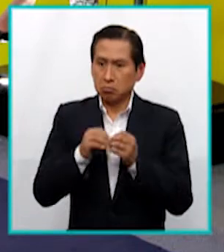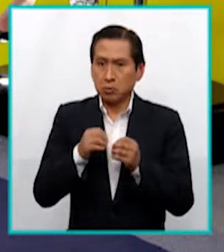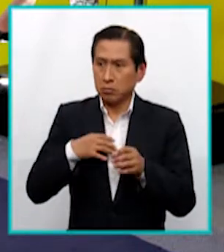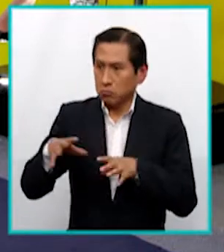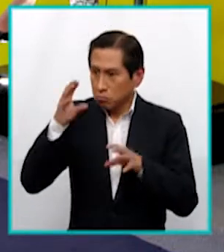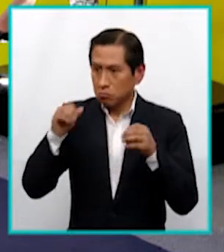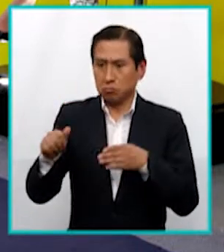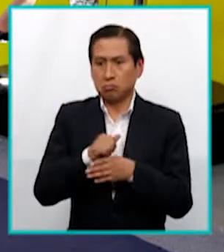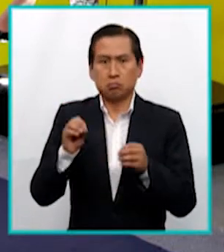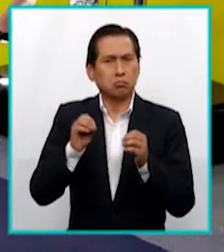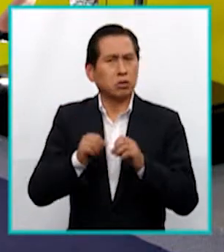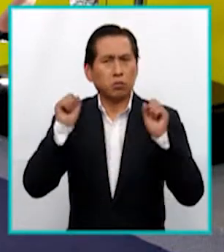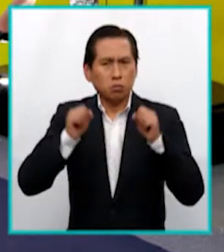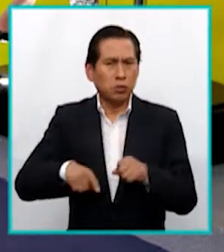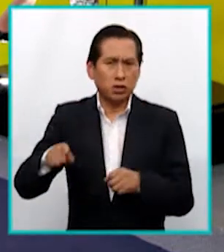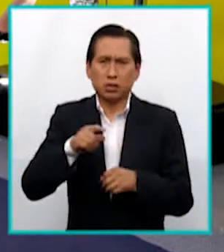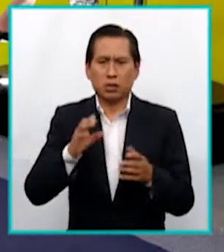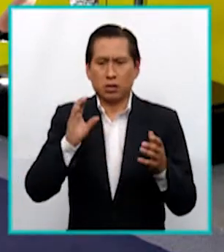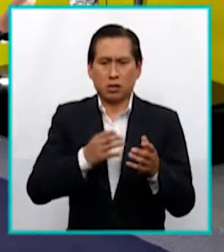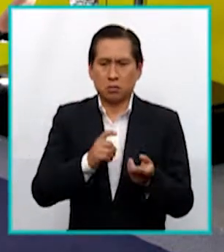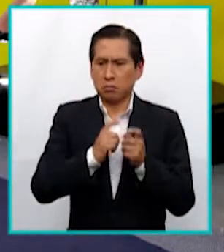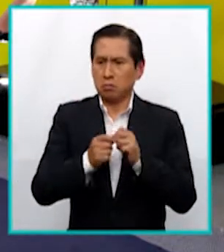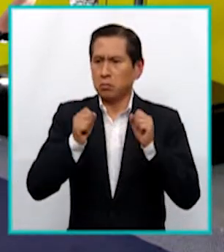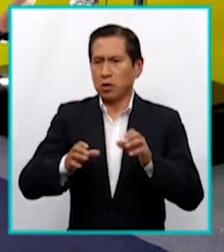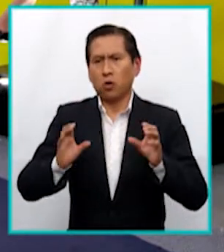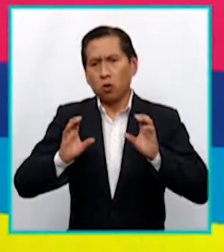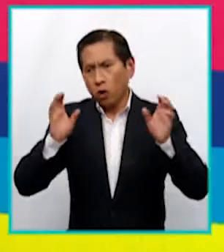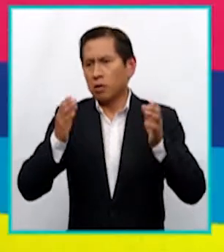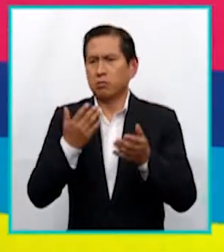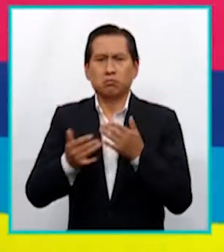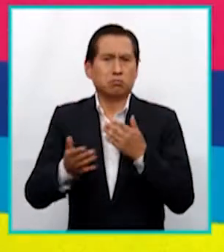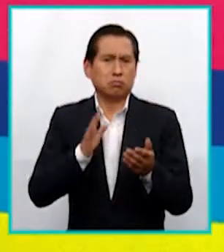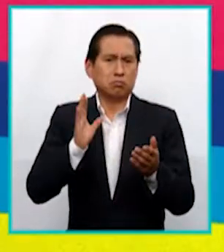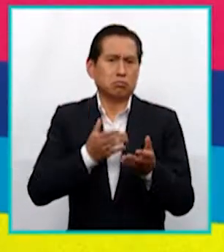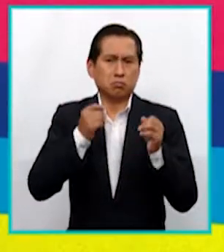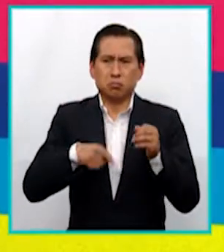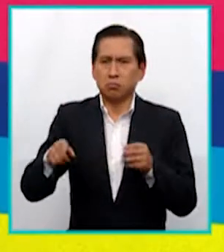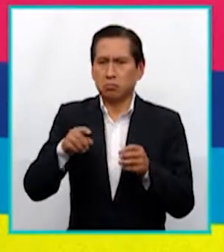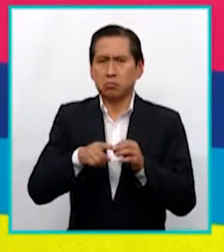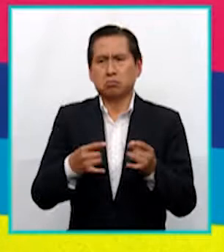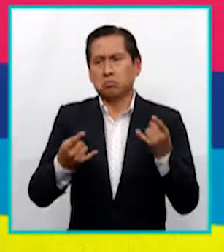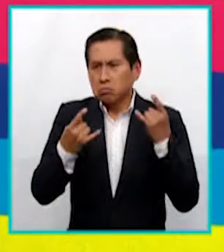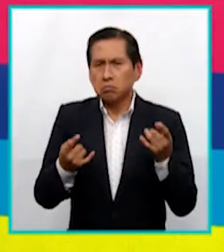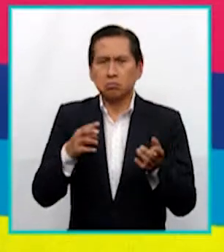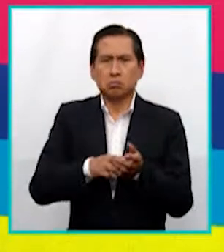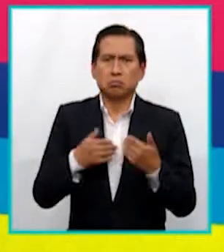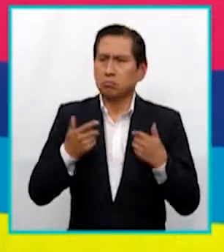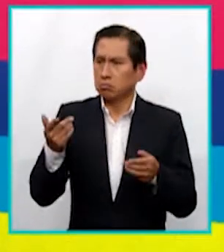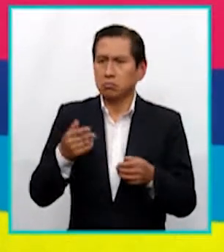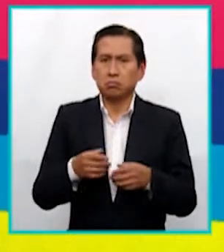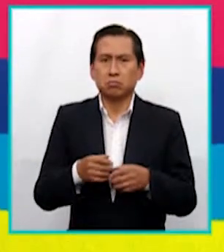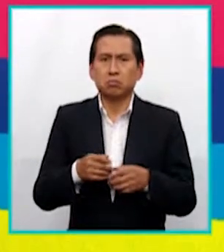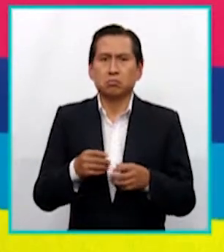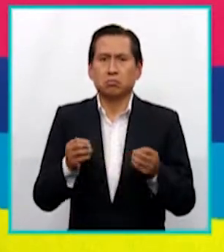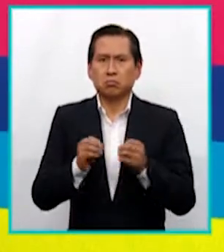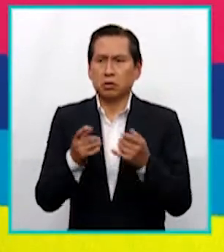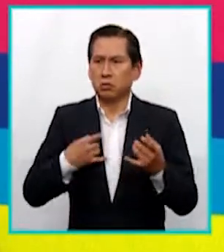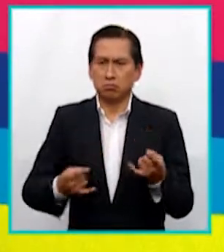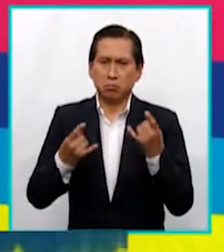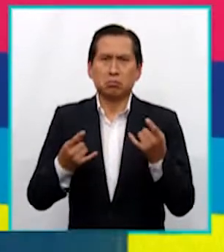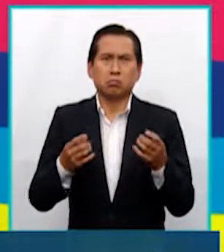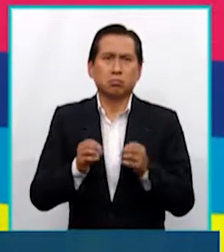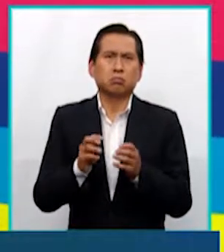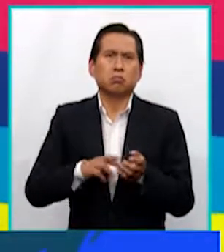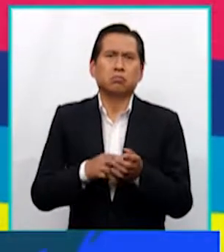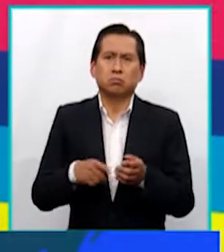ejerces, puedes volver, cualquier canción la puedes volver cumbia, sí, cualquier canción la puedes volver metal. Hay temas de, sí, Britney Spears en black metal.